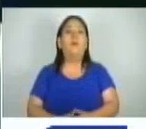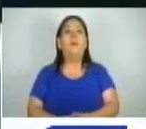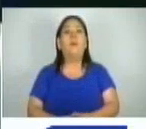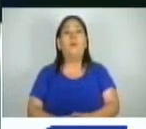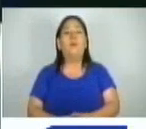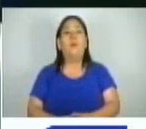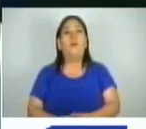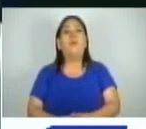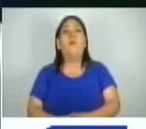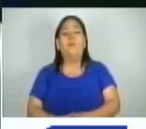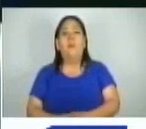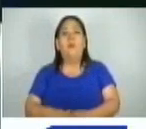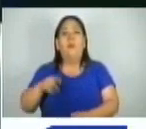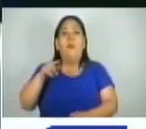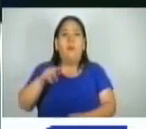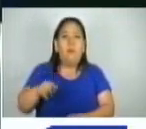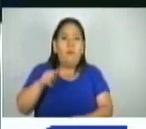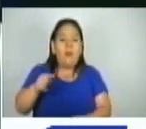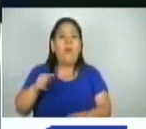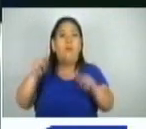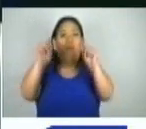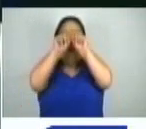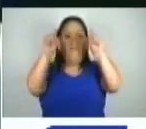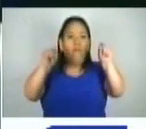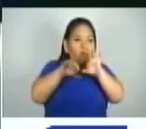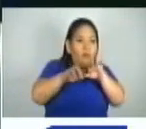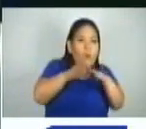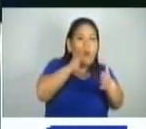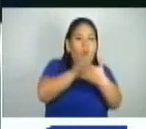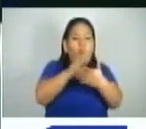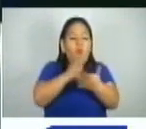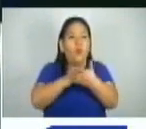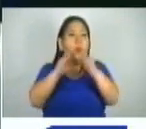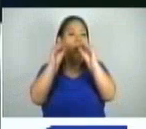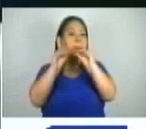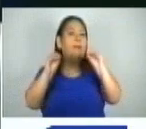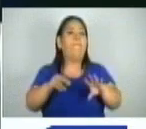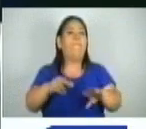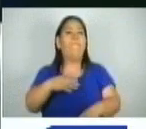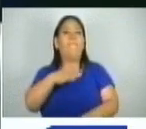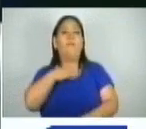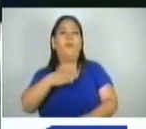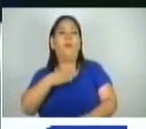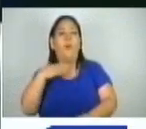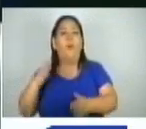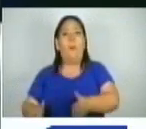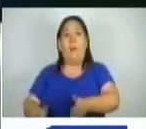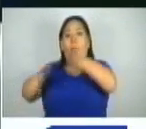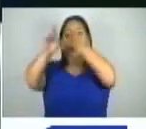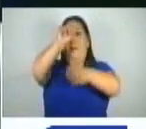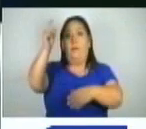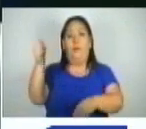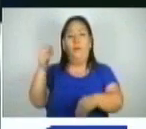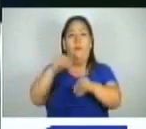cada vez hay más ataques cibernéticos en el mundo generando un panorama muy complicado para las instituciones